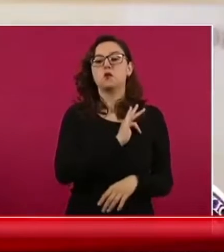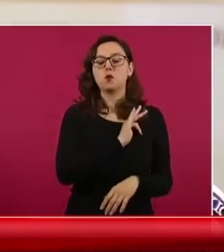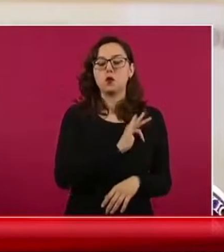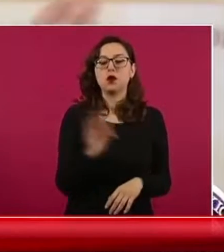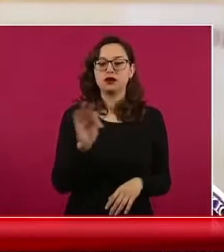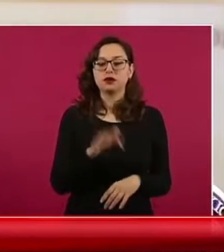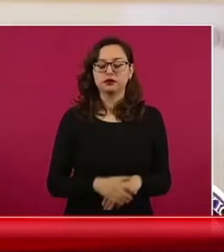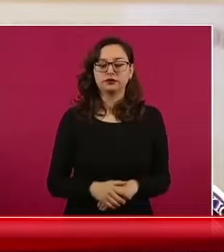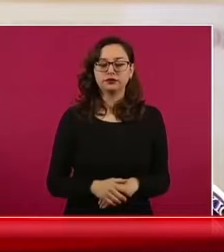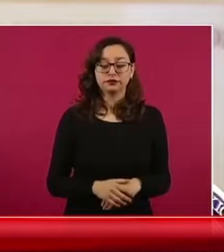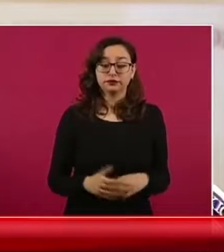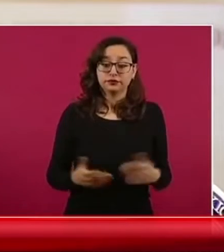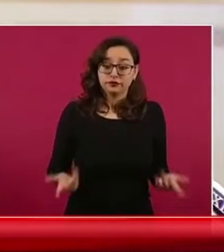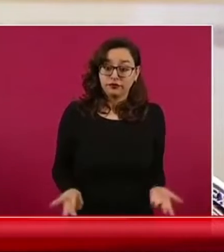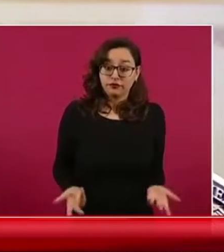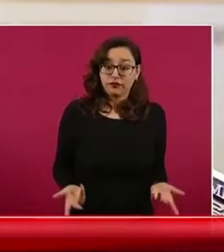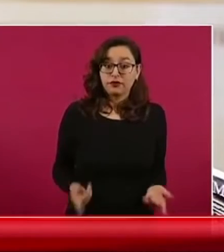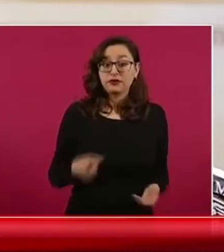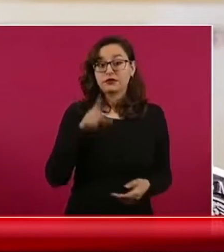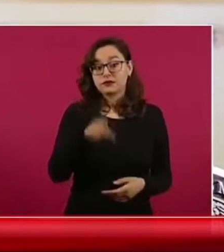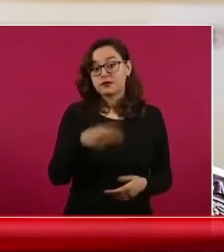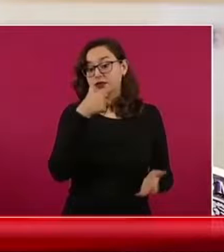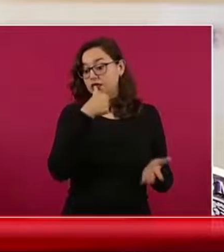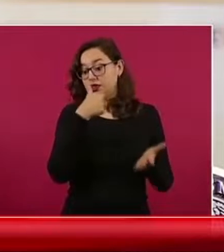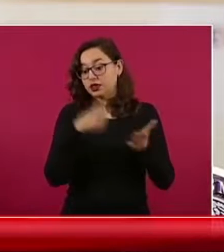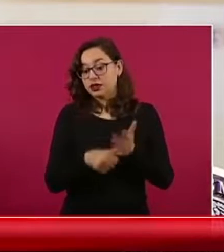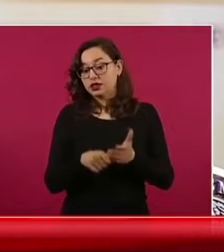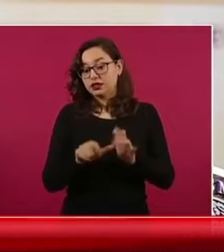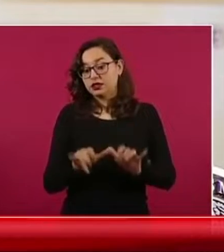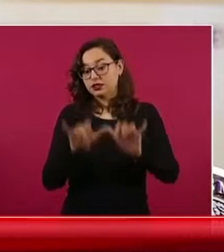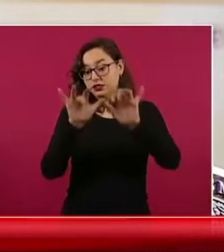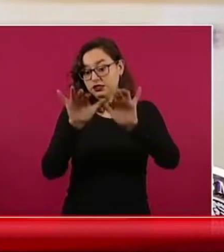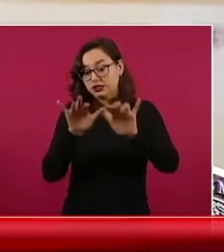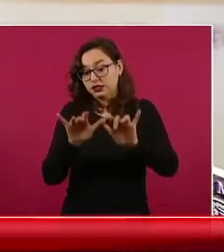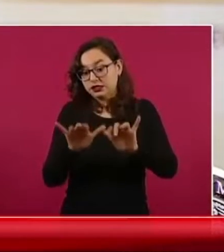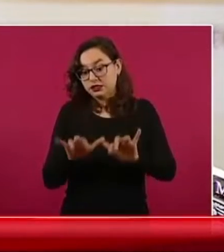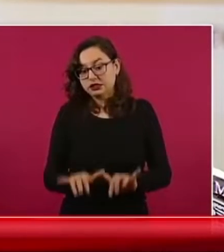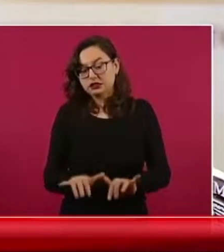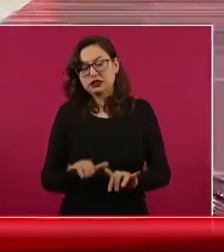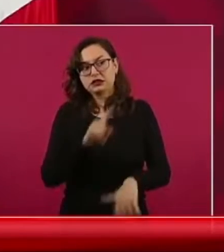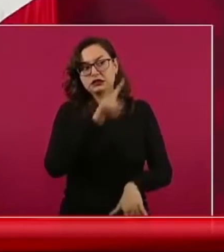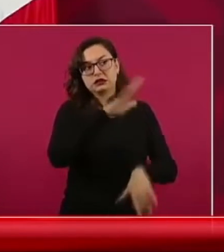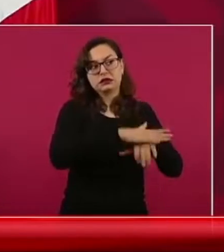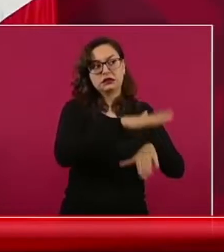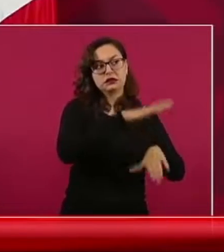acusándonos de que estamos impidiendo